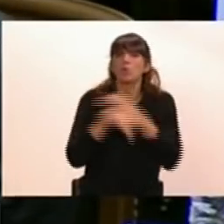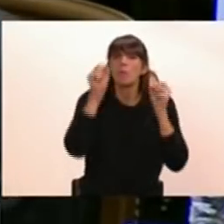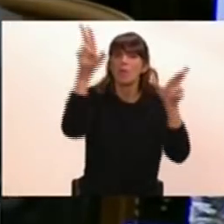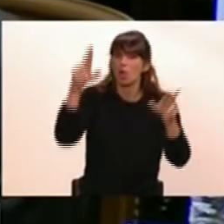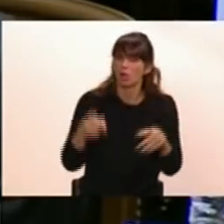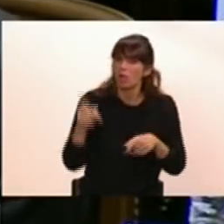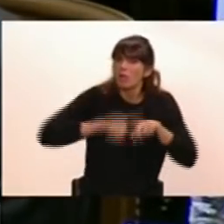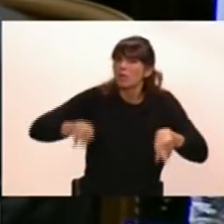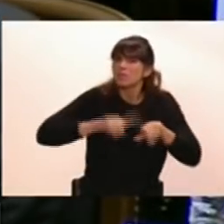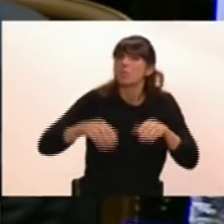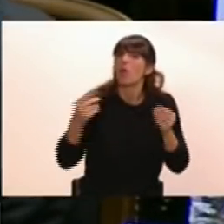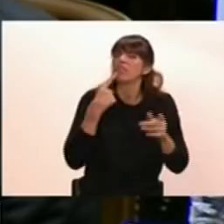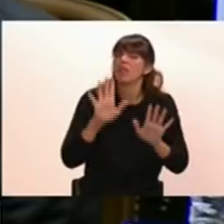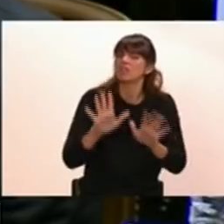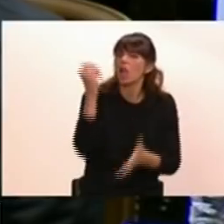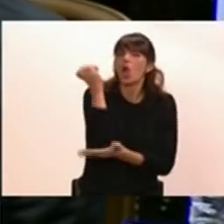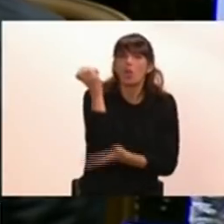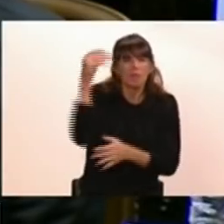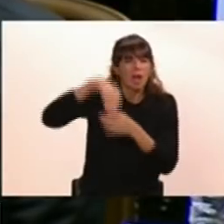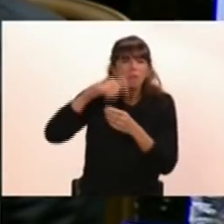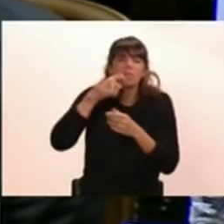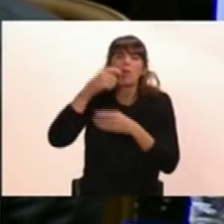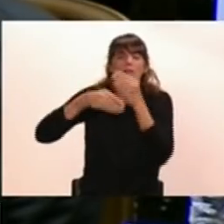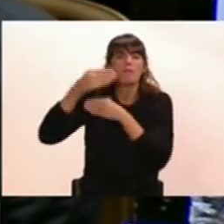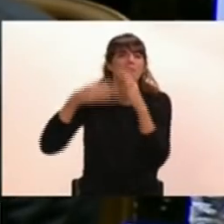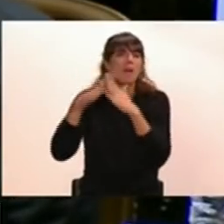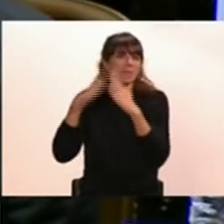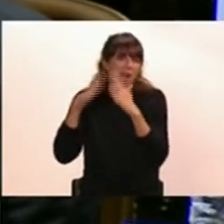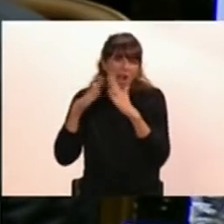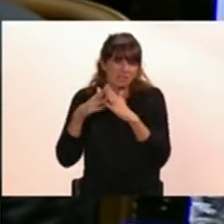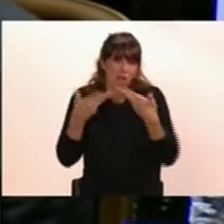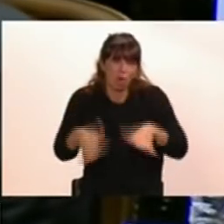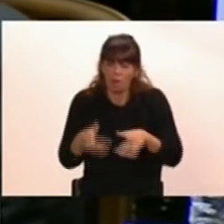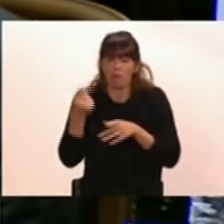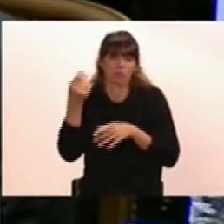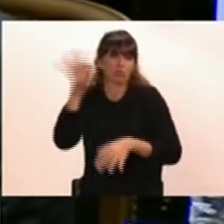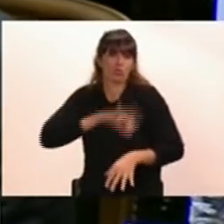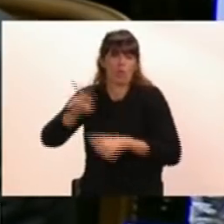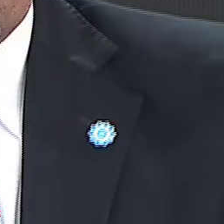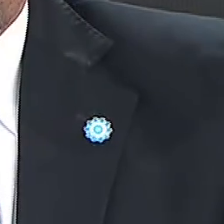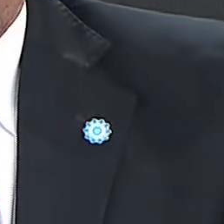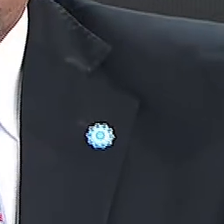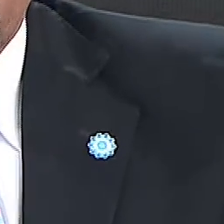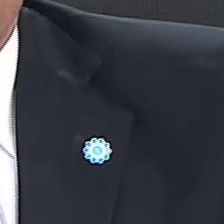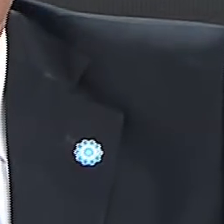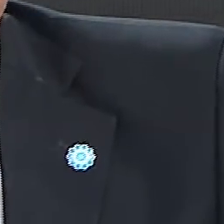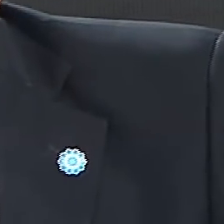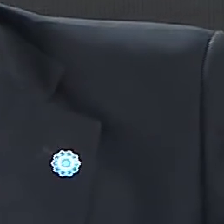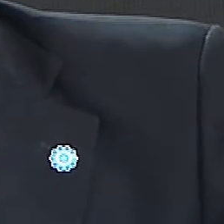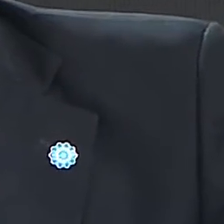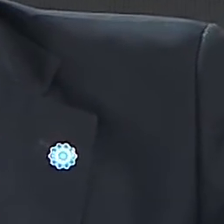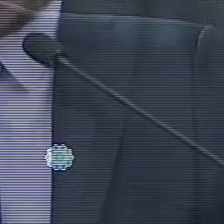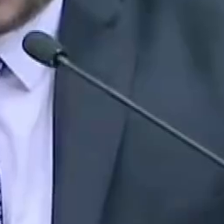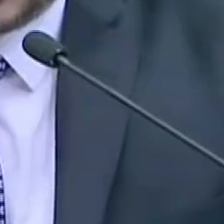gasta 30 o algo así como Argentina, ¿no? O sea, es el modelo de Estado que tenemos, claro. Sí. Bien, Marcos Peña le contestó lo siguiente.